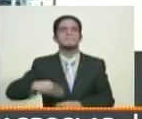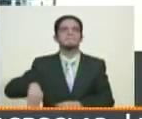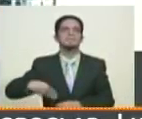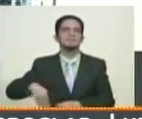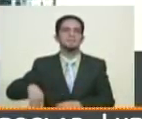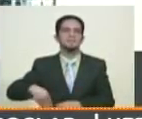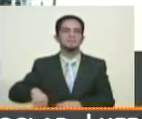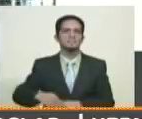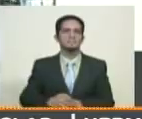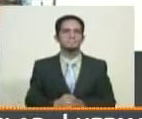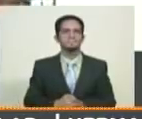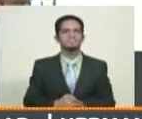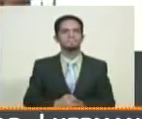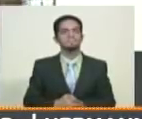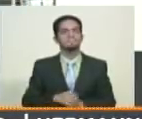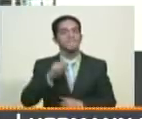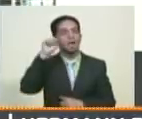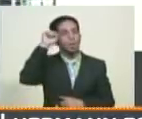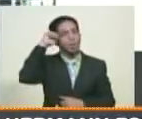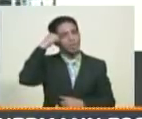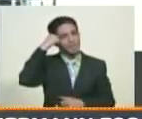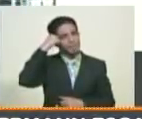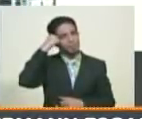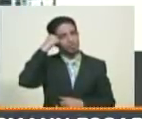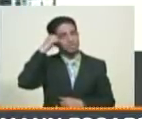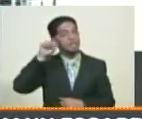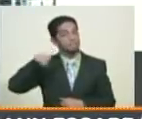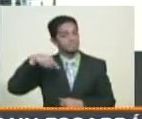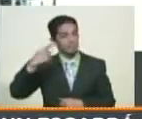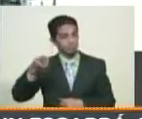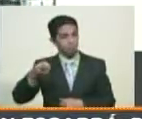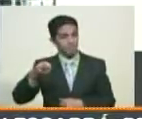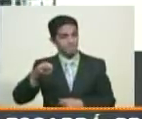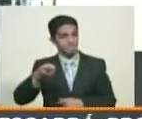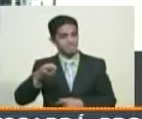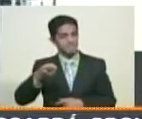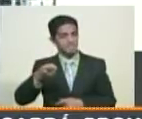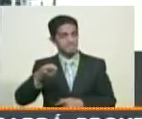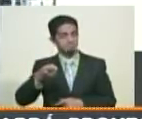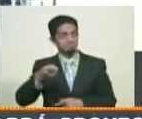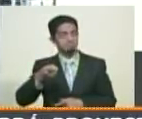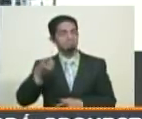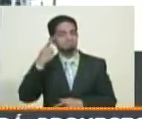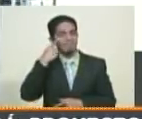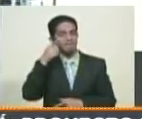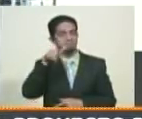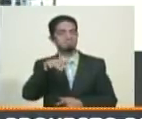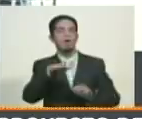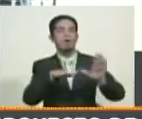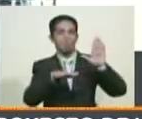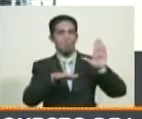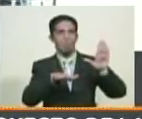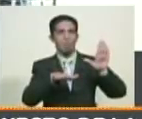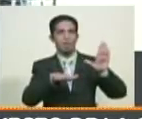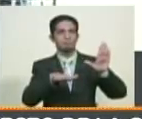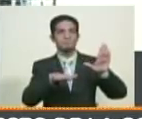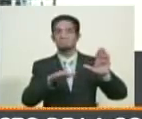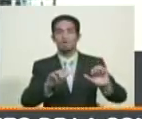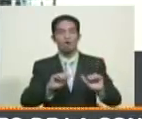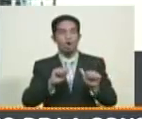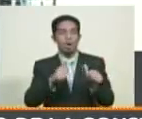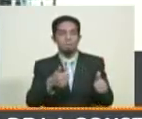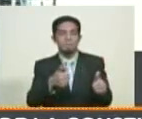magistratura. Recordemos que posterior a esa juramentación, apenas a unos